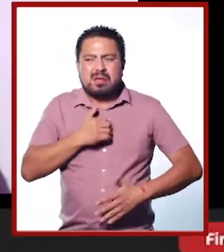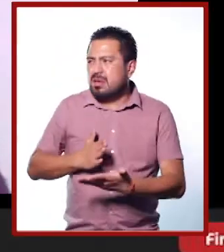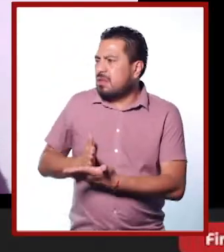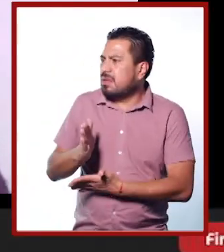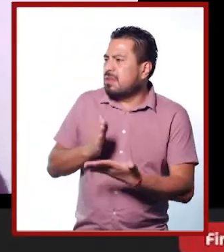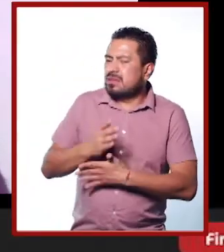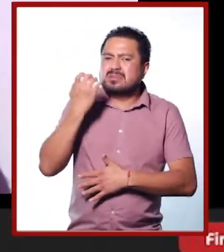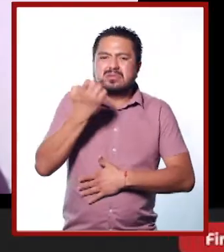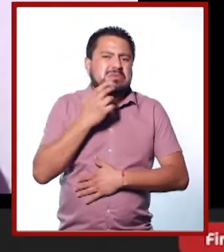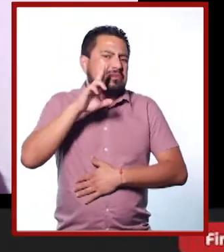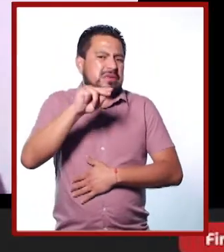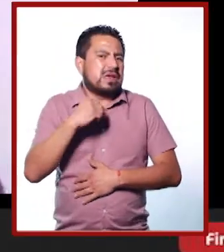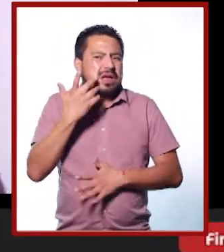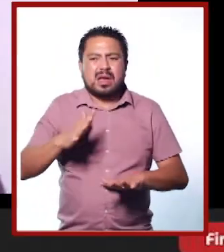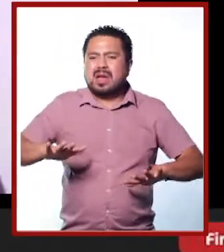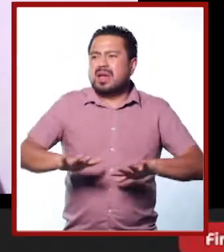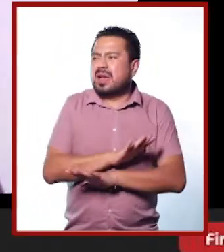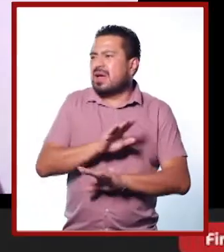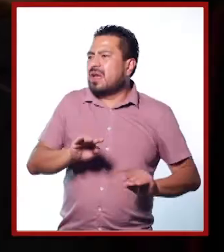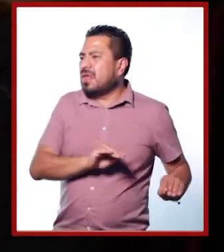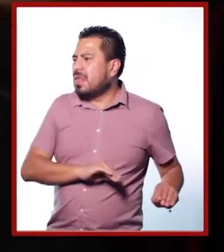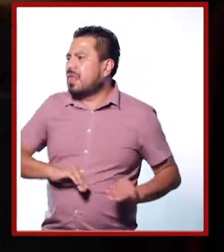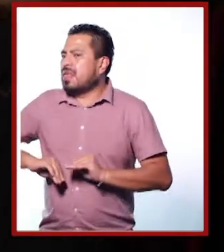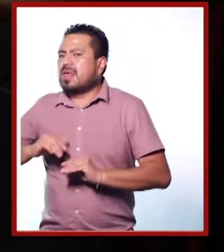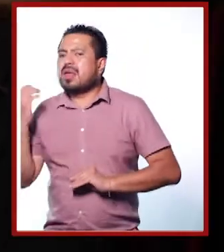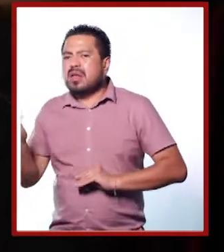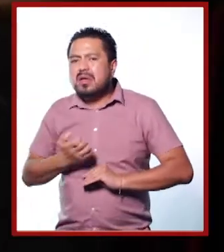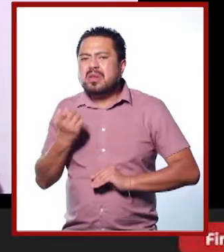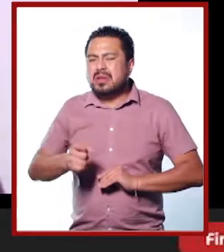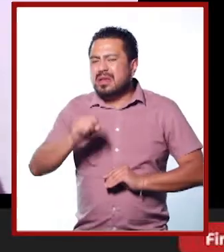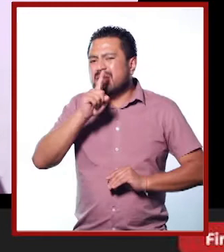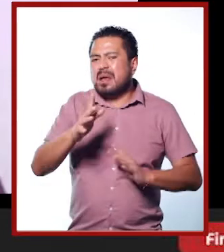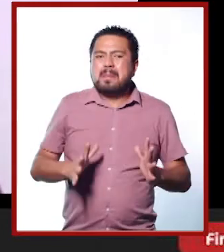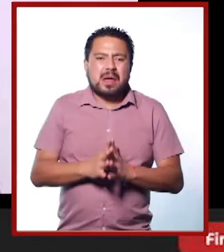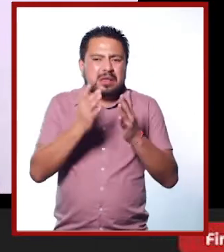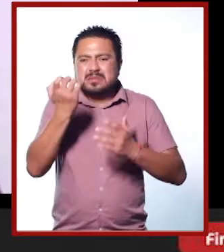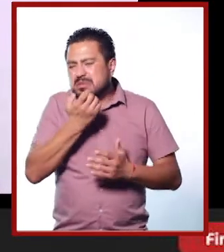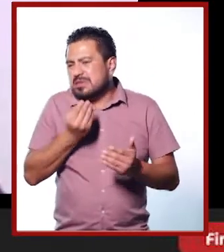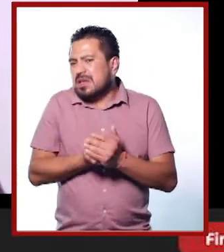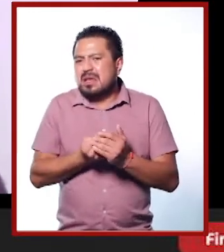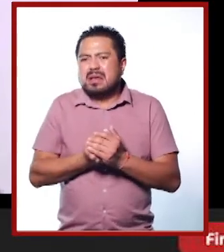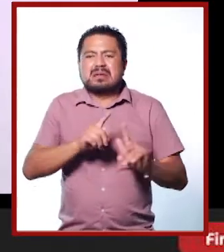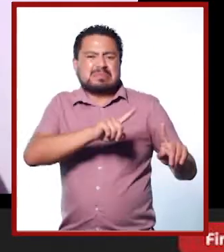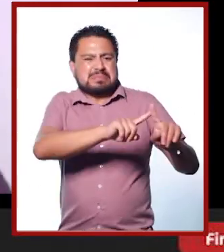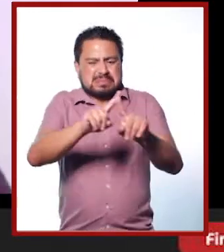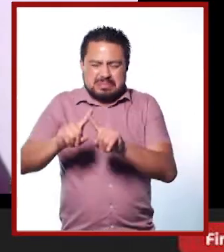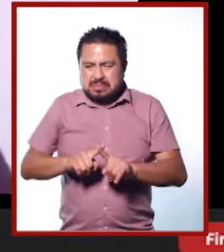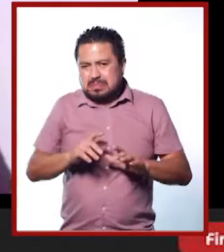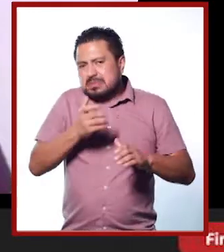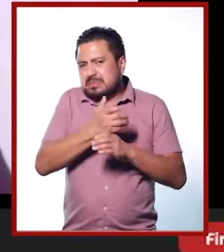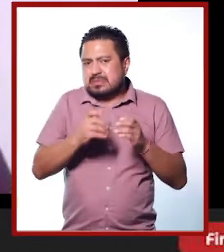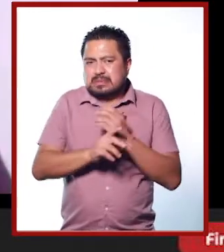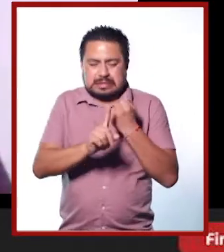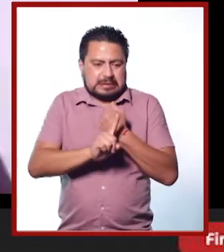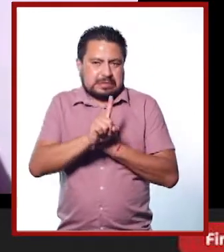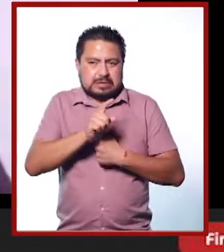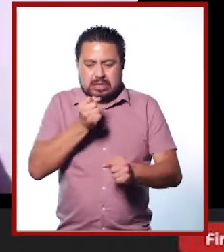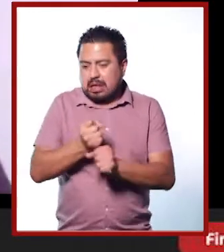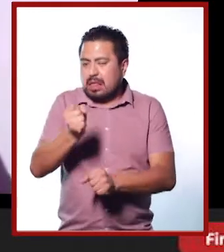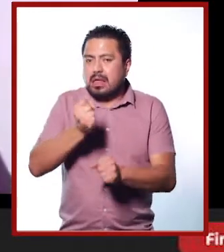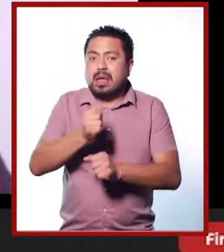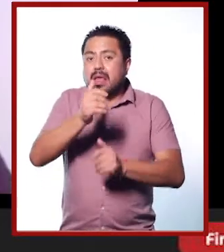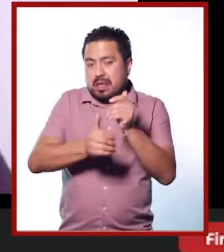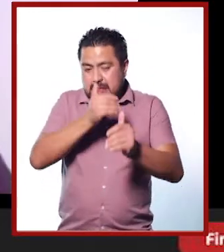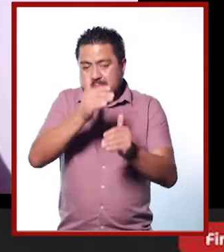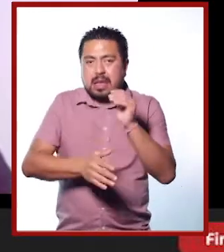ir a la escuela, que me quiera cambiar de escuela, que ya no Claro. quiera participar en clase. Bueno, son diferentes consecuencias de la violencia.